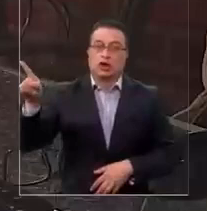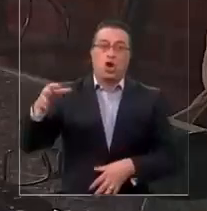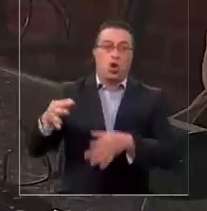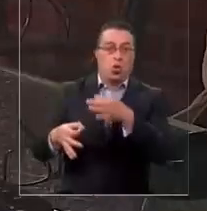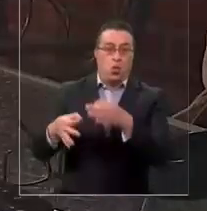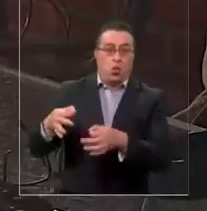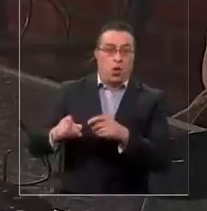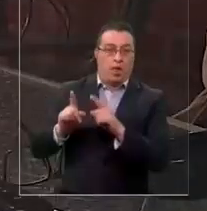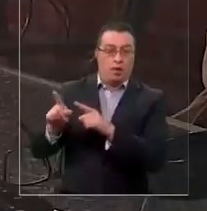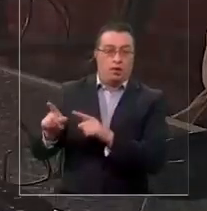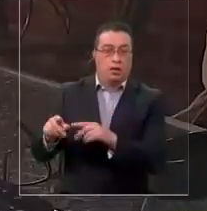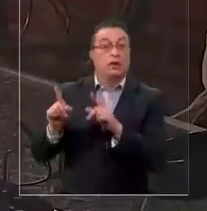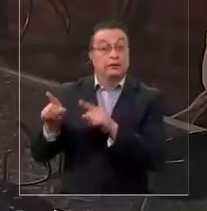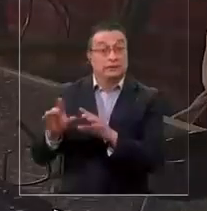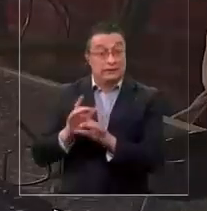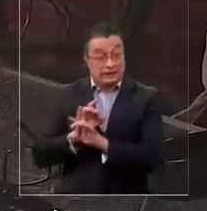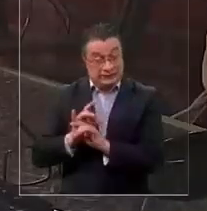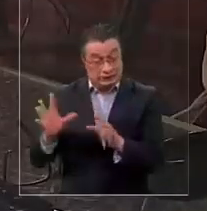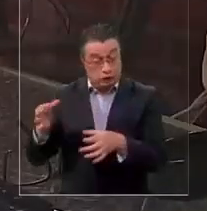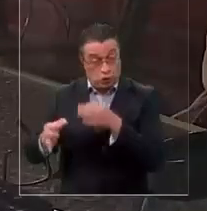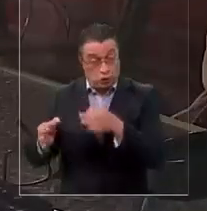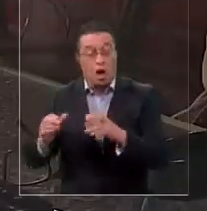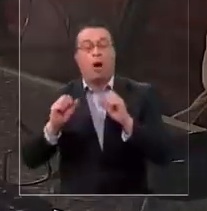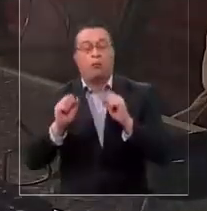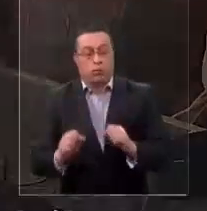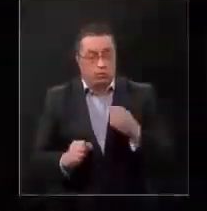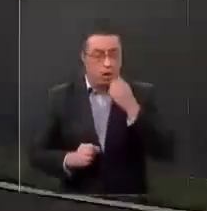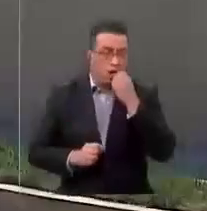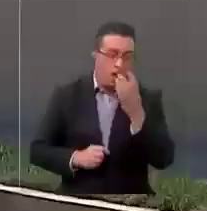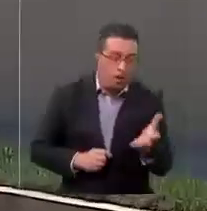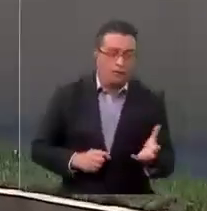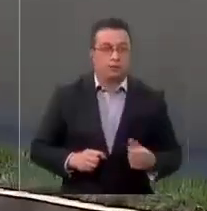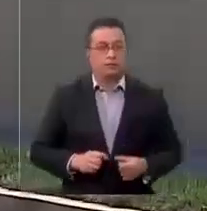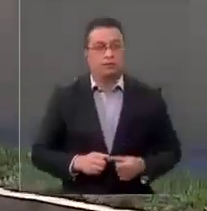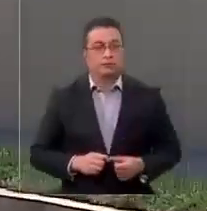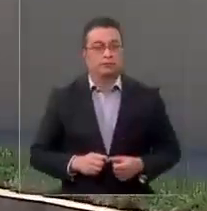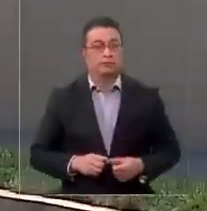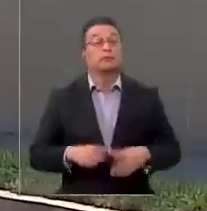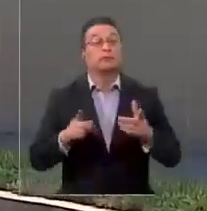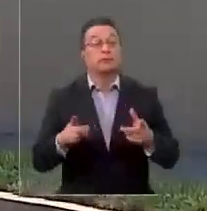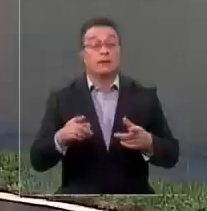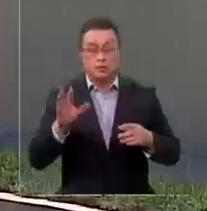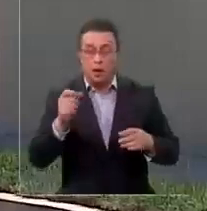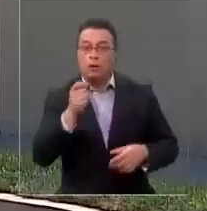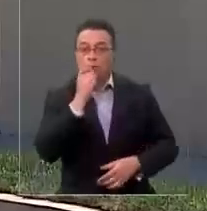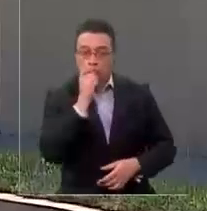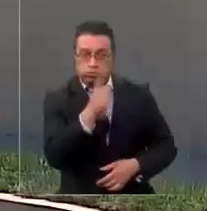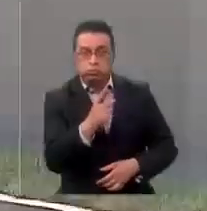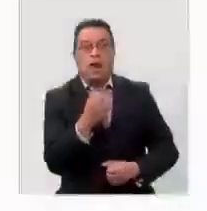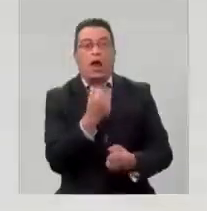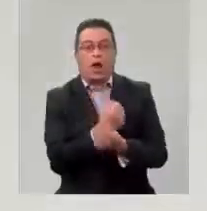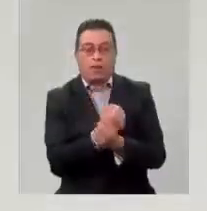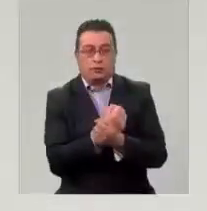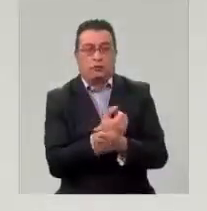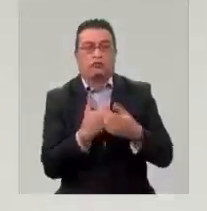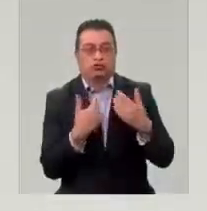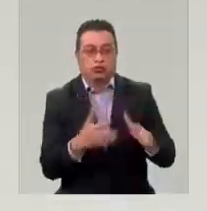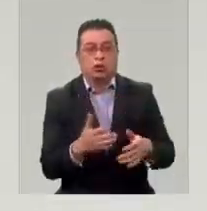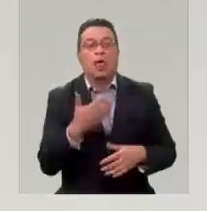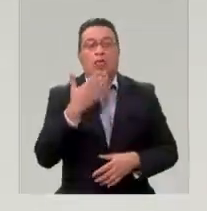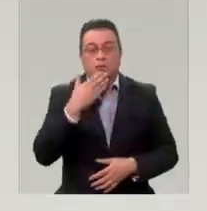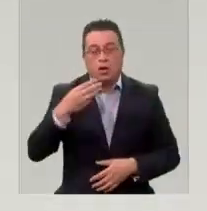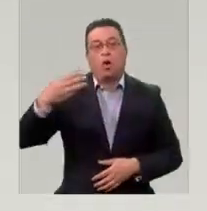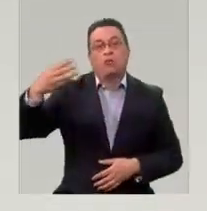Cuando eso se vea, ahí sí quiero conversar. Sergio y Marcela denunciaron este hecho ante Carabineros y también ante